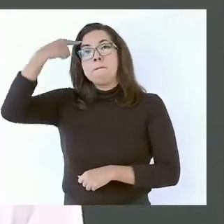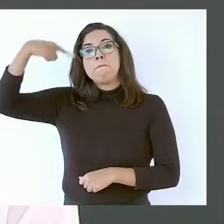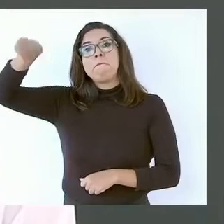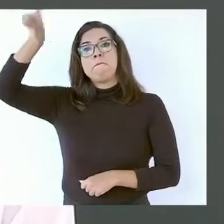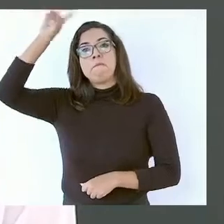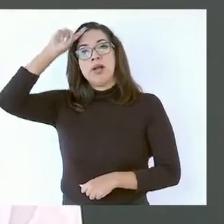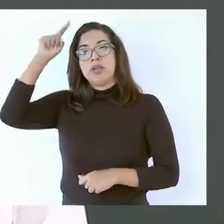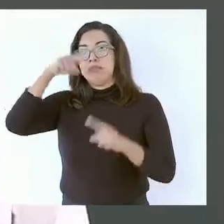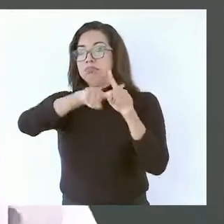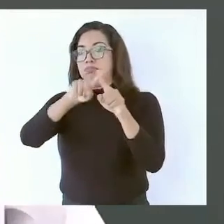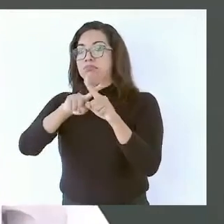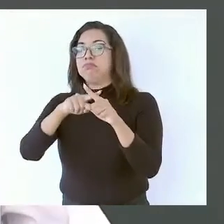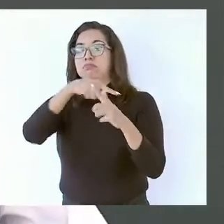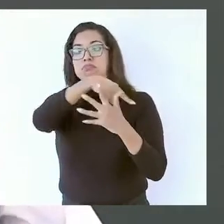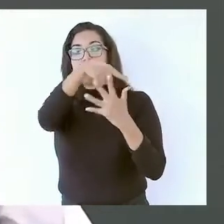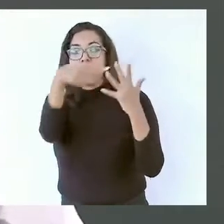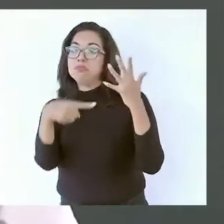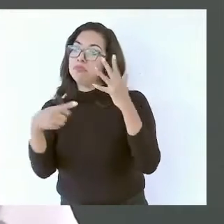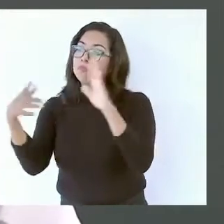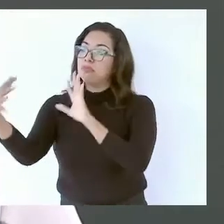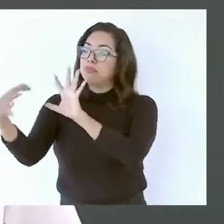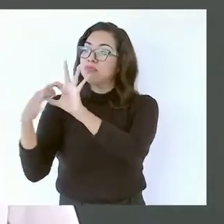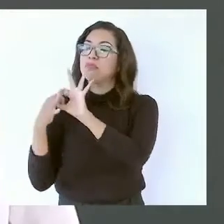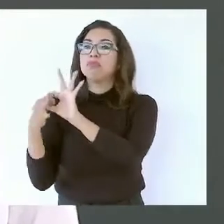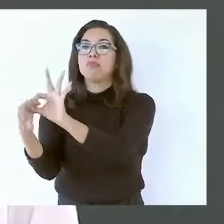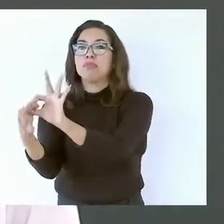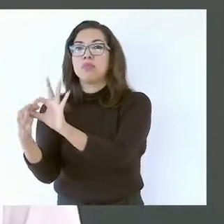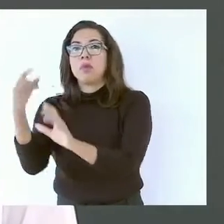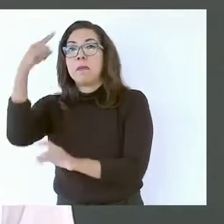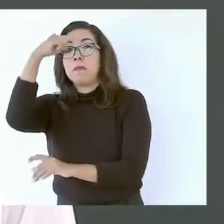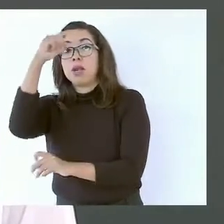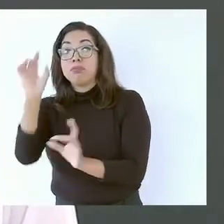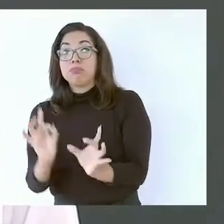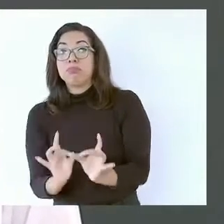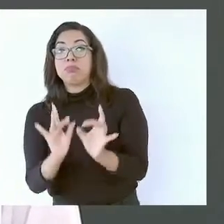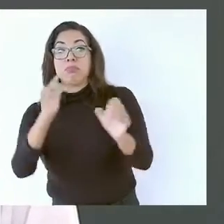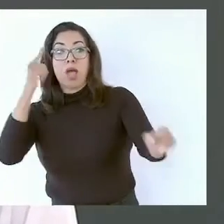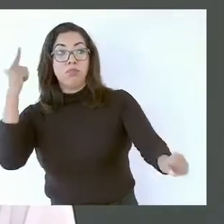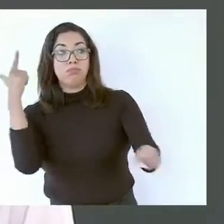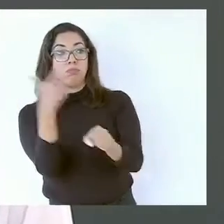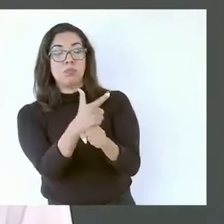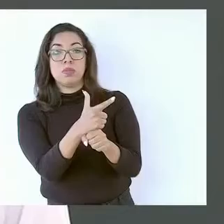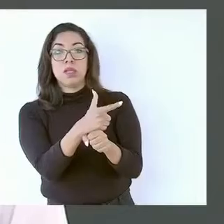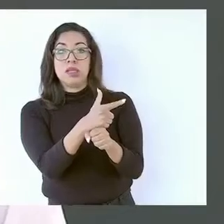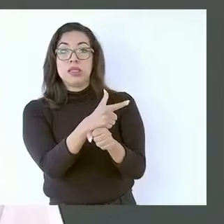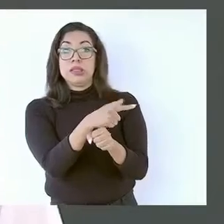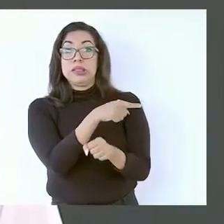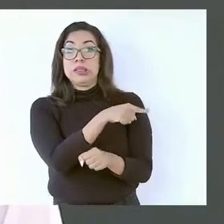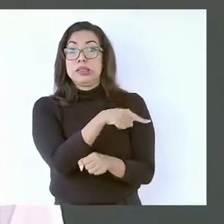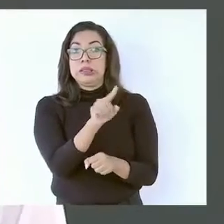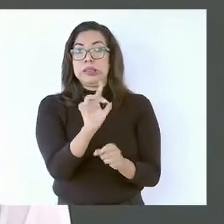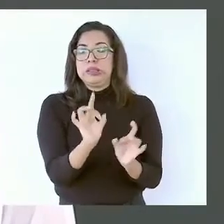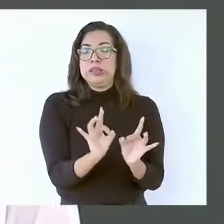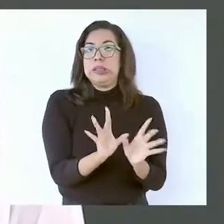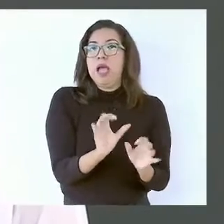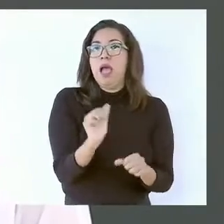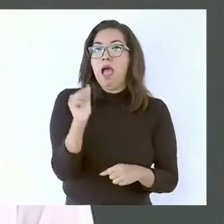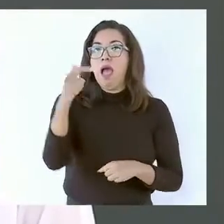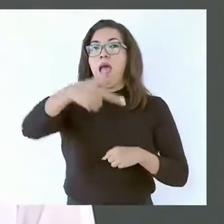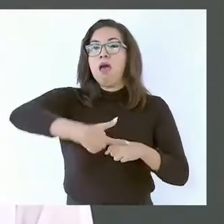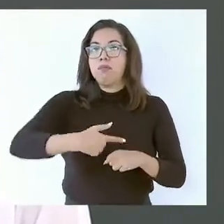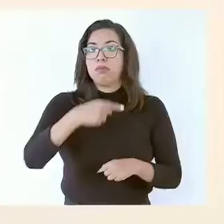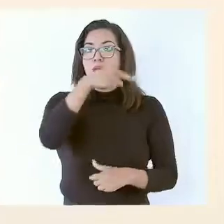reforzar las acciones que permitan detectar y neutralizar amenazas de origen local o